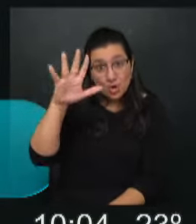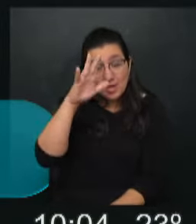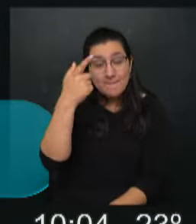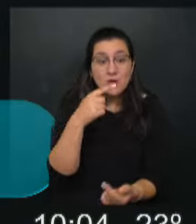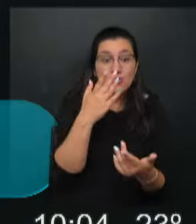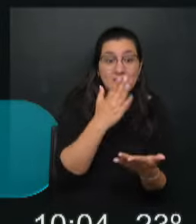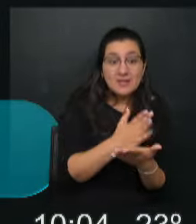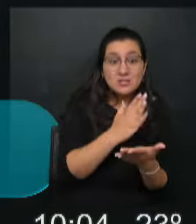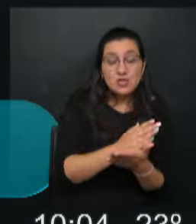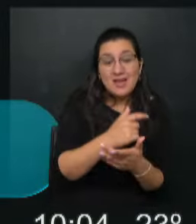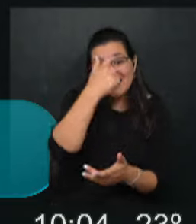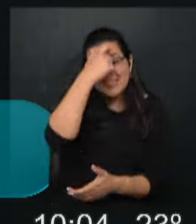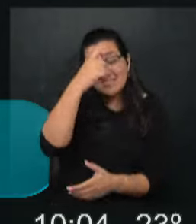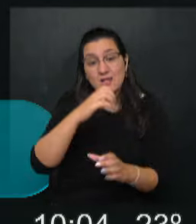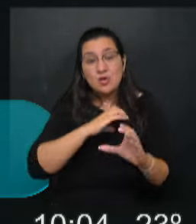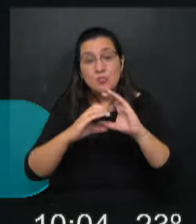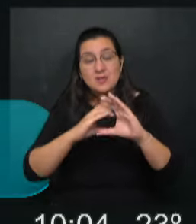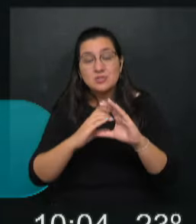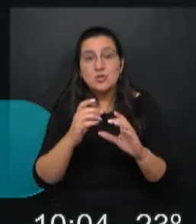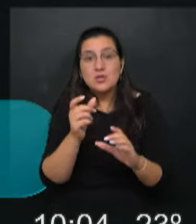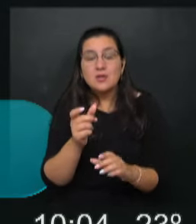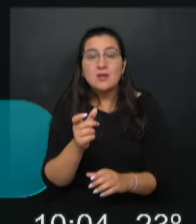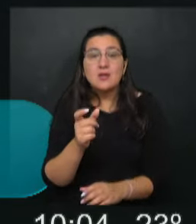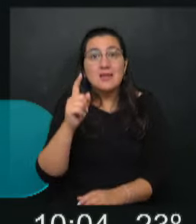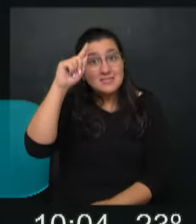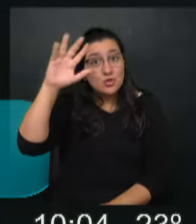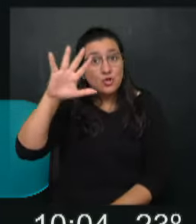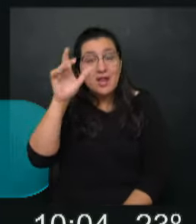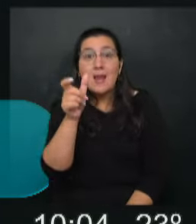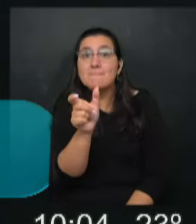como la Ciencia de la Comunicación y la Psicología, la palabra es la protagonista.